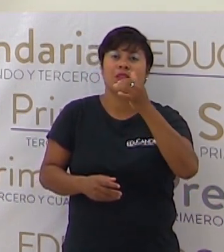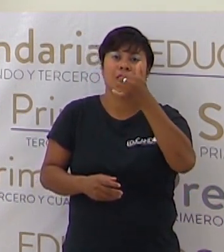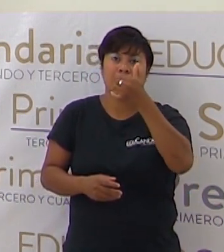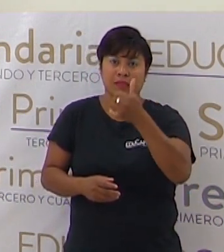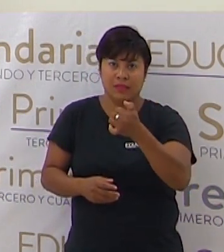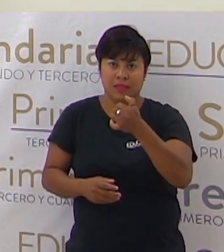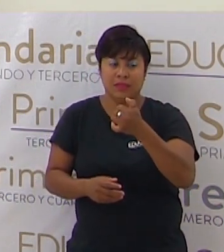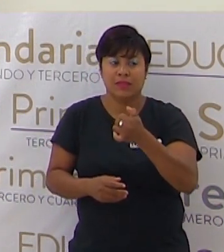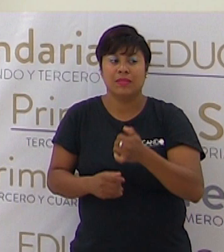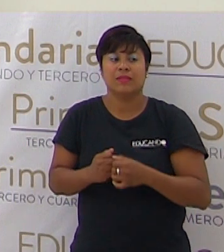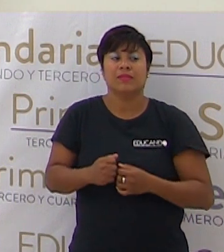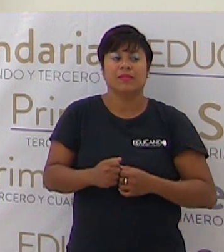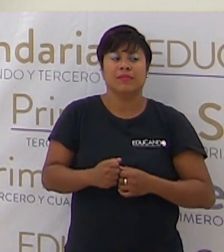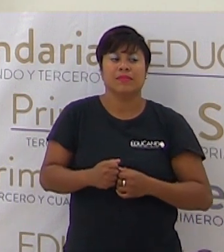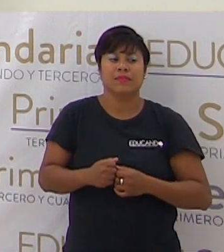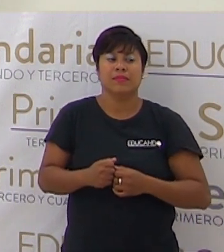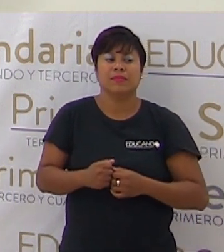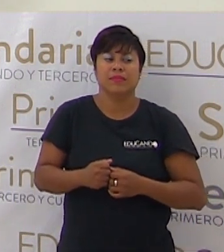96